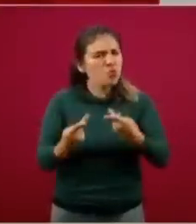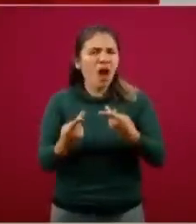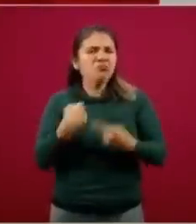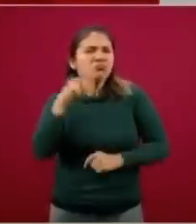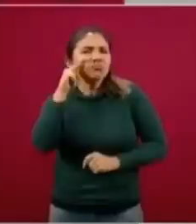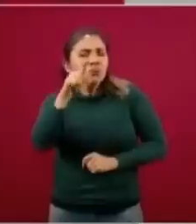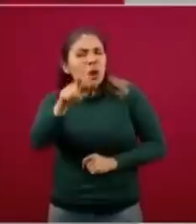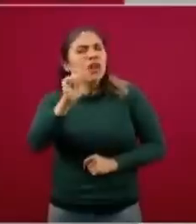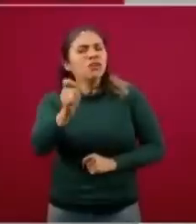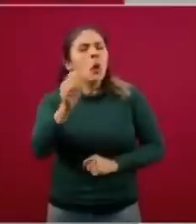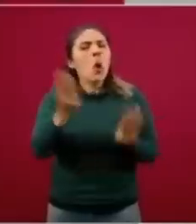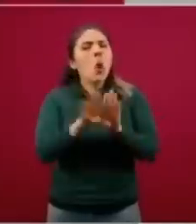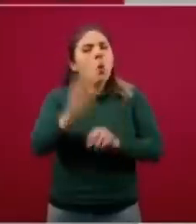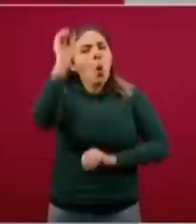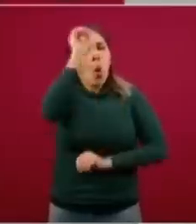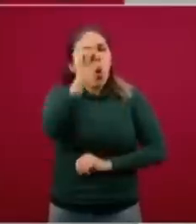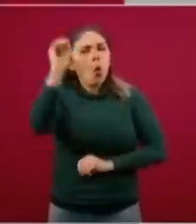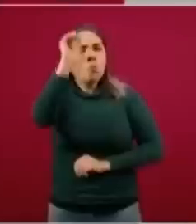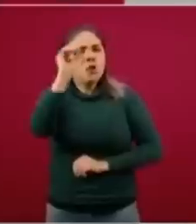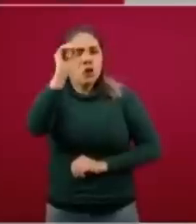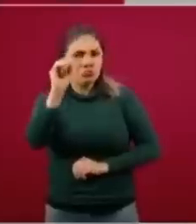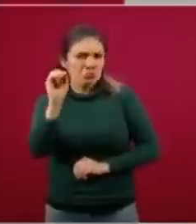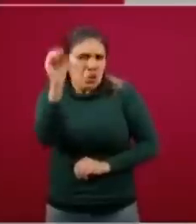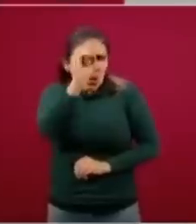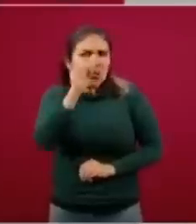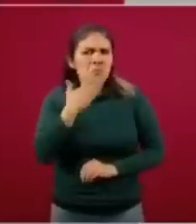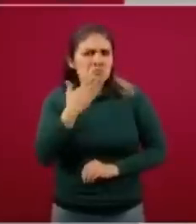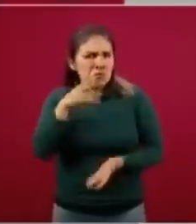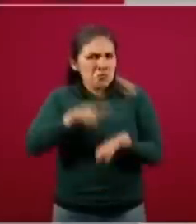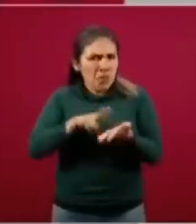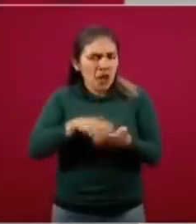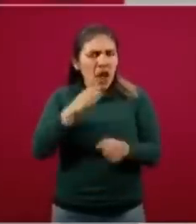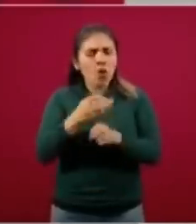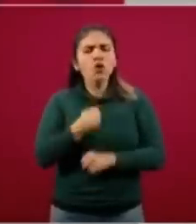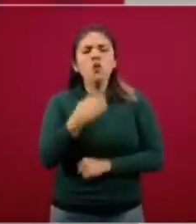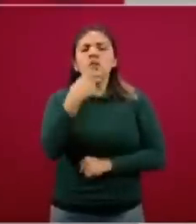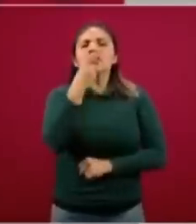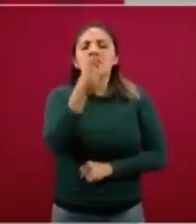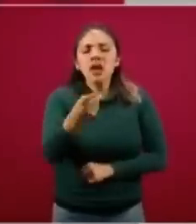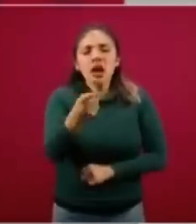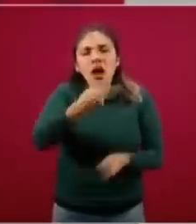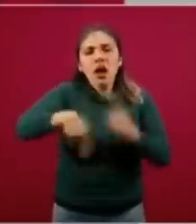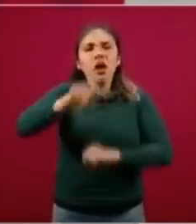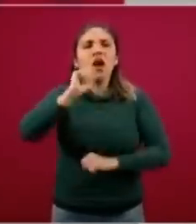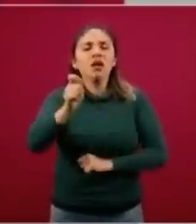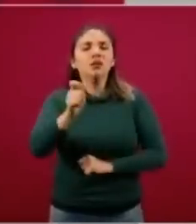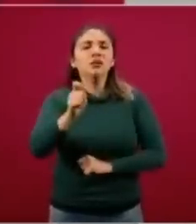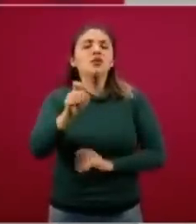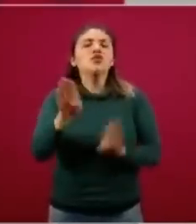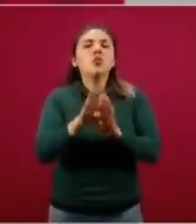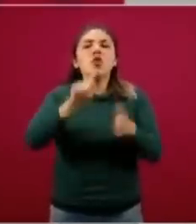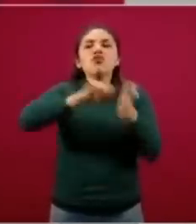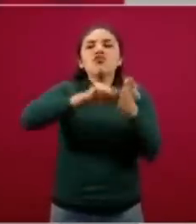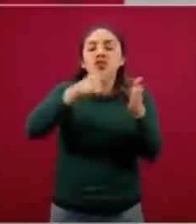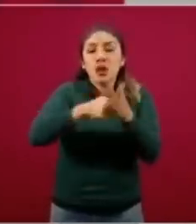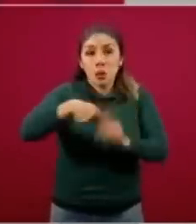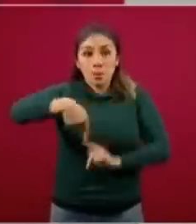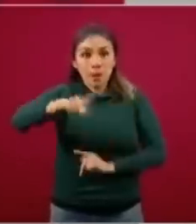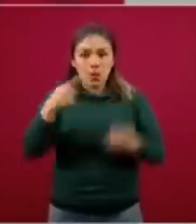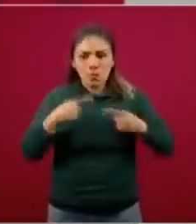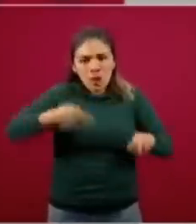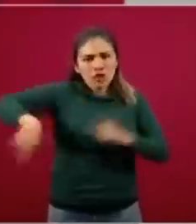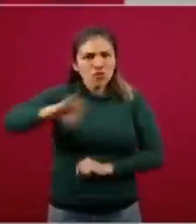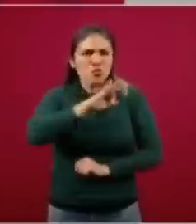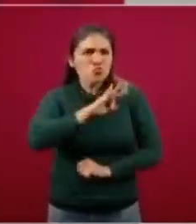nos vemos aquí trabajamos sobre técnicas sobre ciencia estamos dando un mensaje técnico pero no quiere decir que de